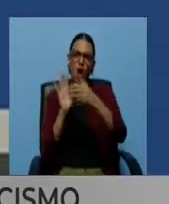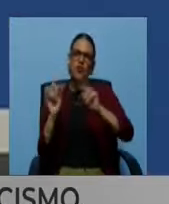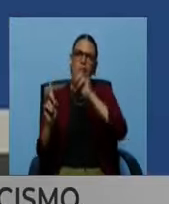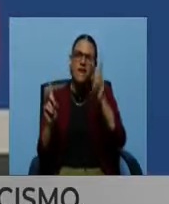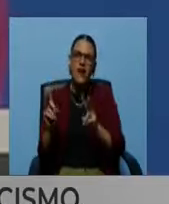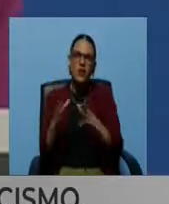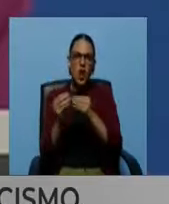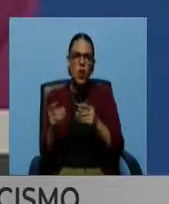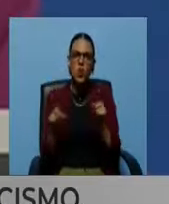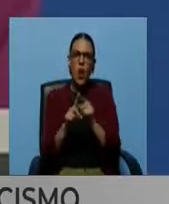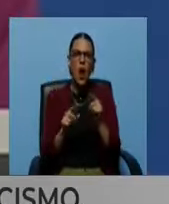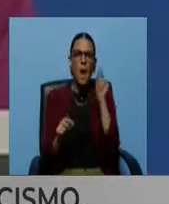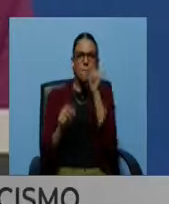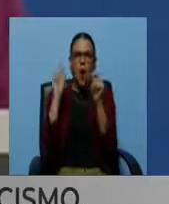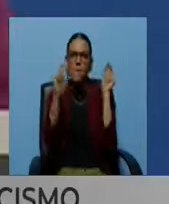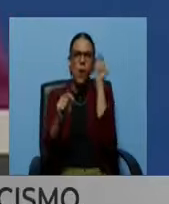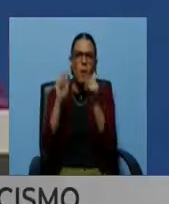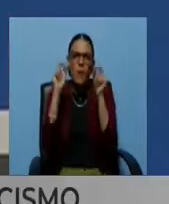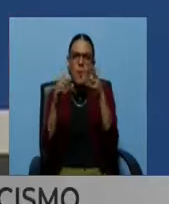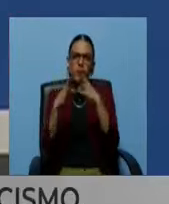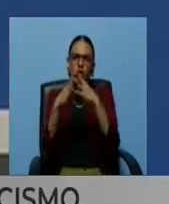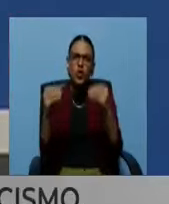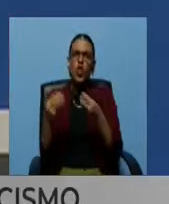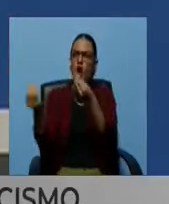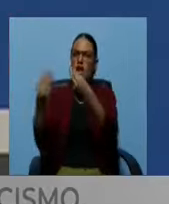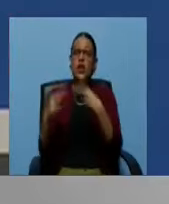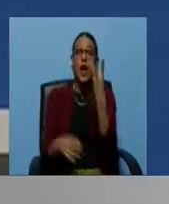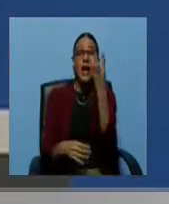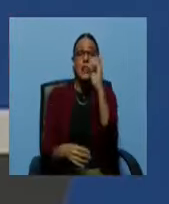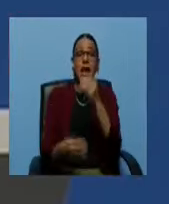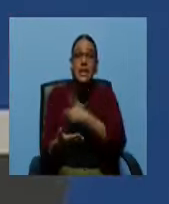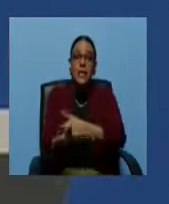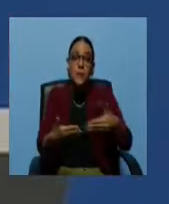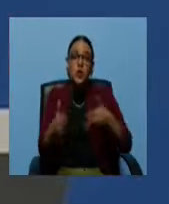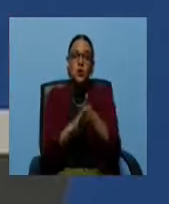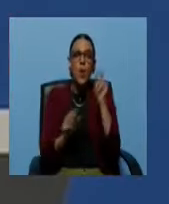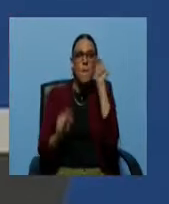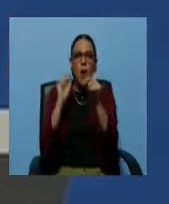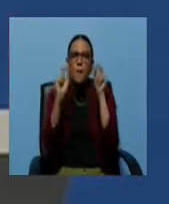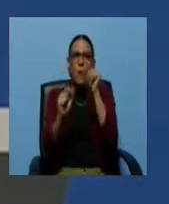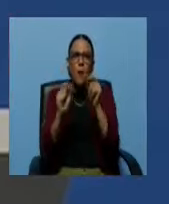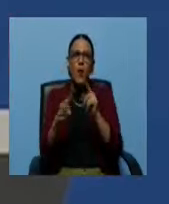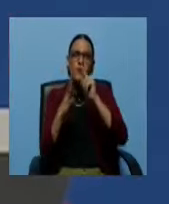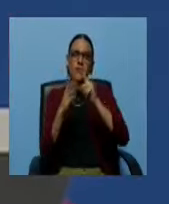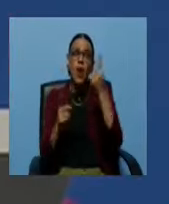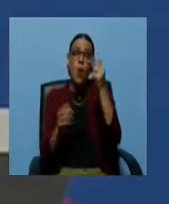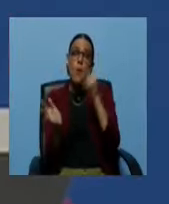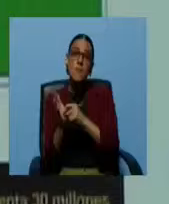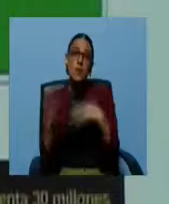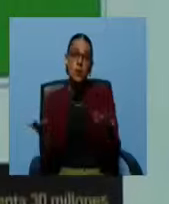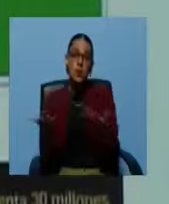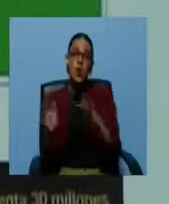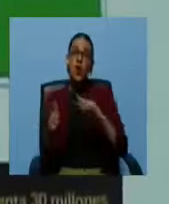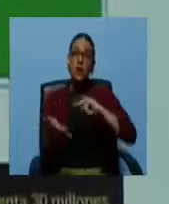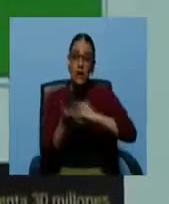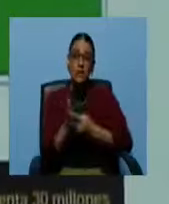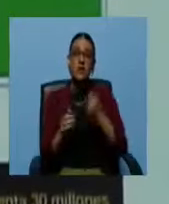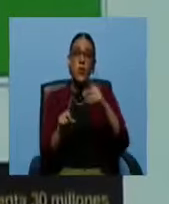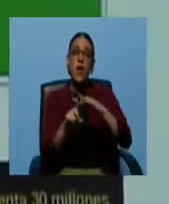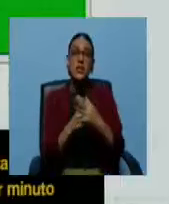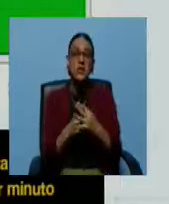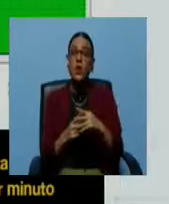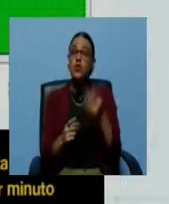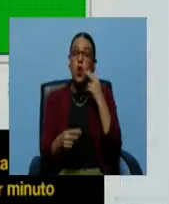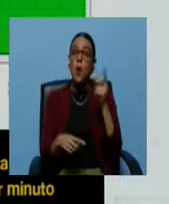Venezuela y nos dieron 30 millones de ataques por minuto. Una situación inédita.